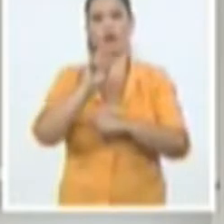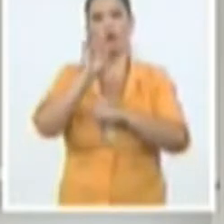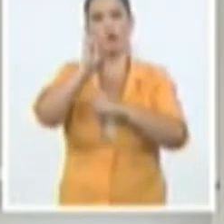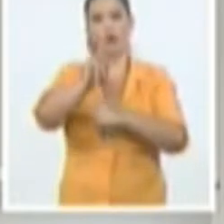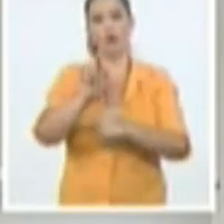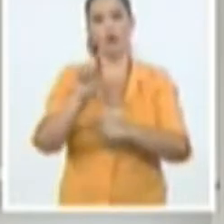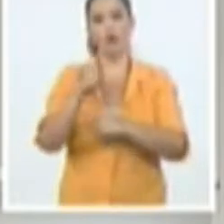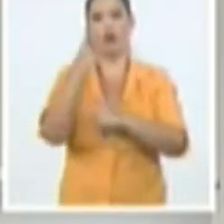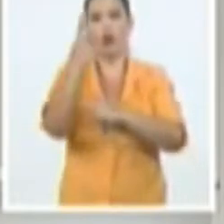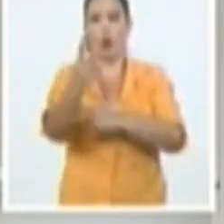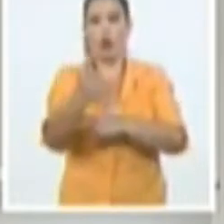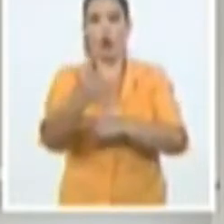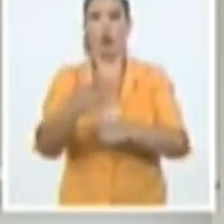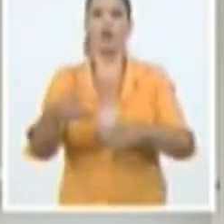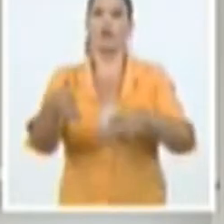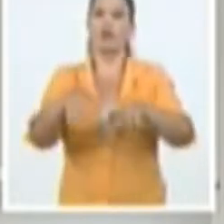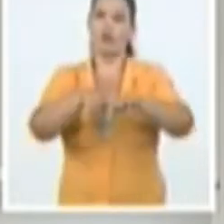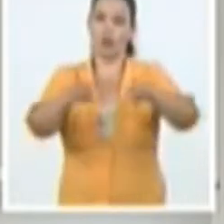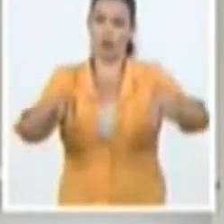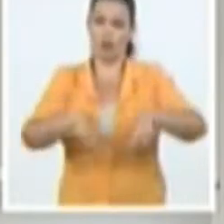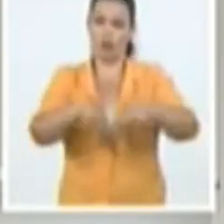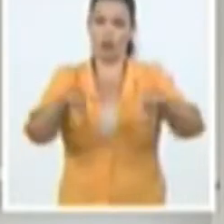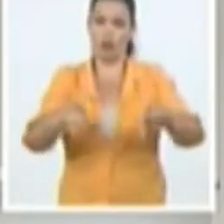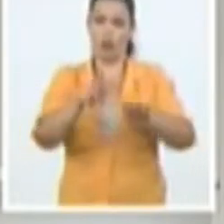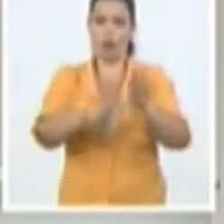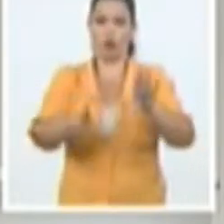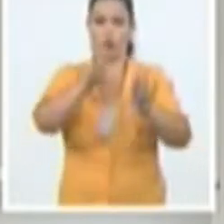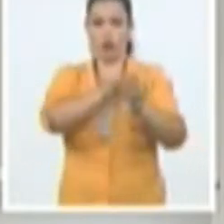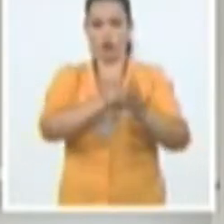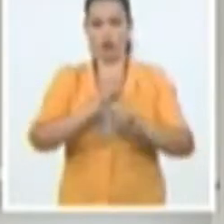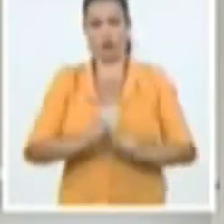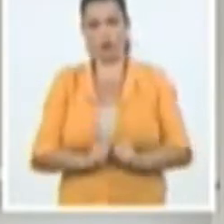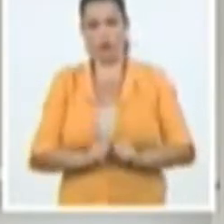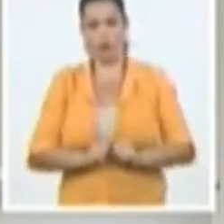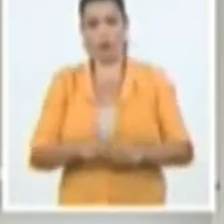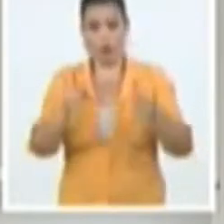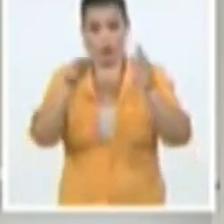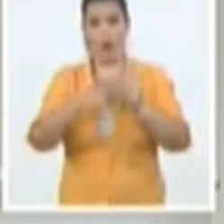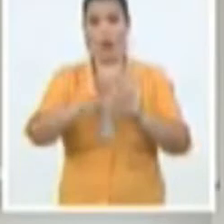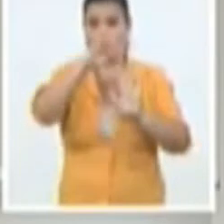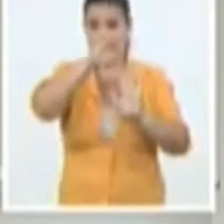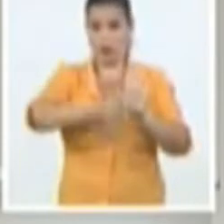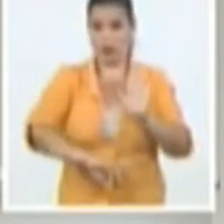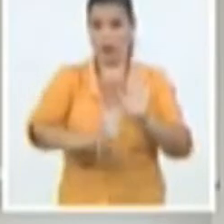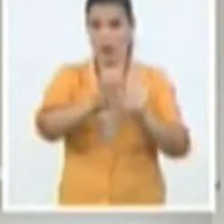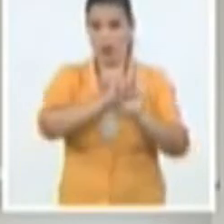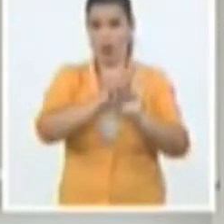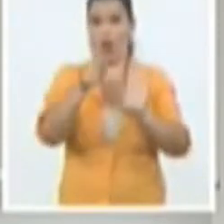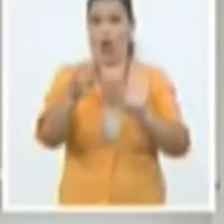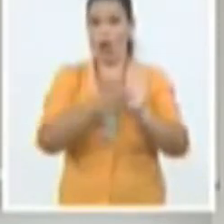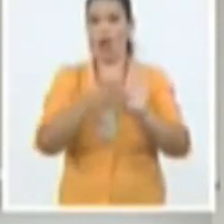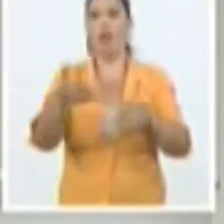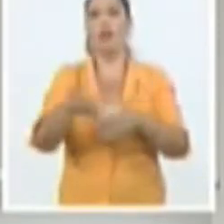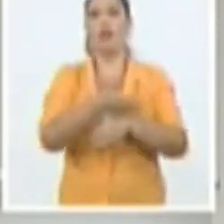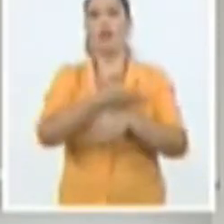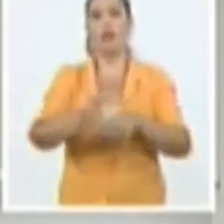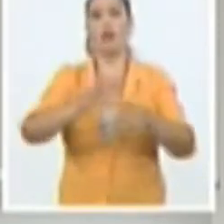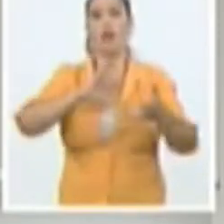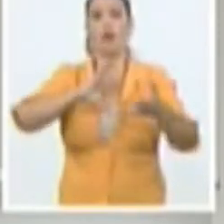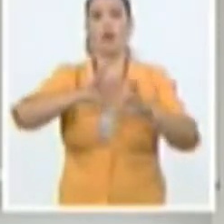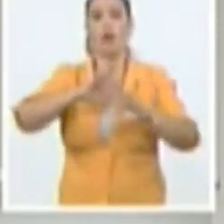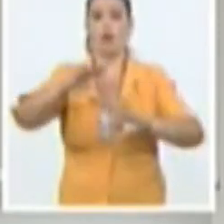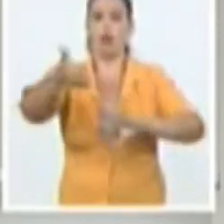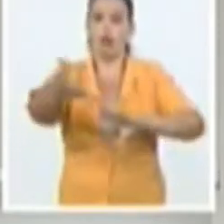ilícitas. En todos los casos, el Código Penal establece las sanciones relacionadas con